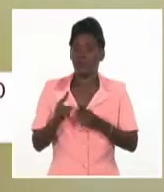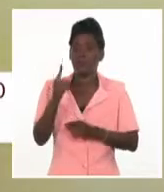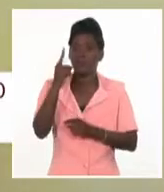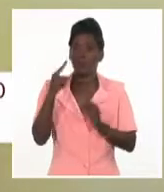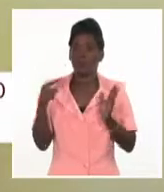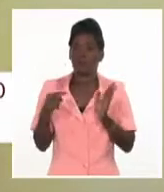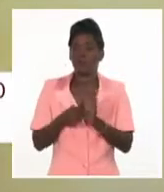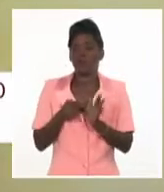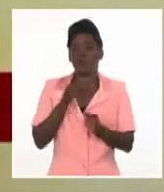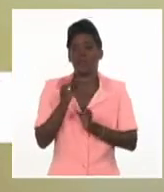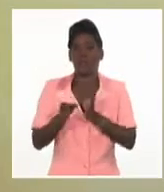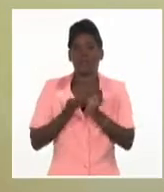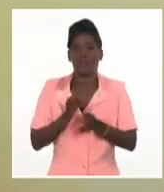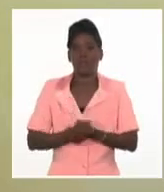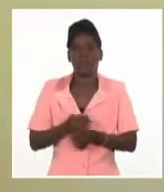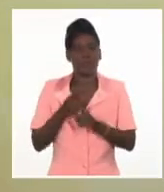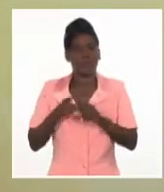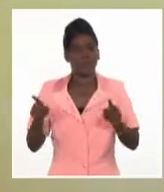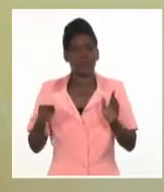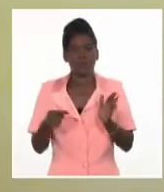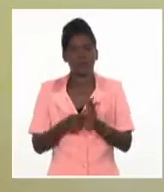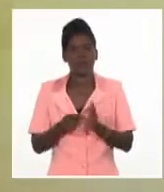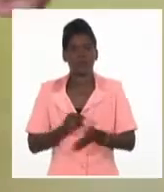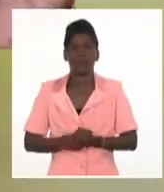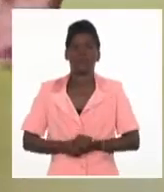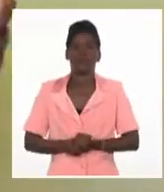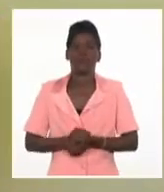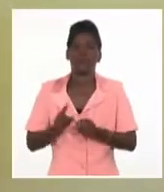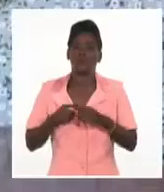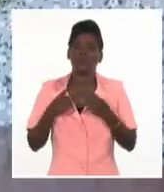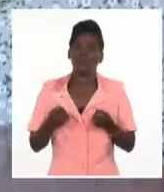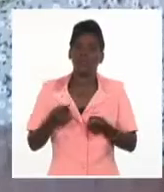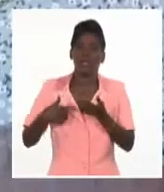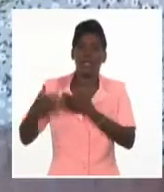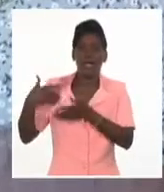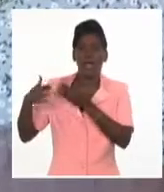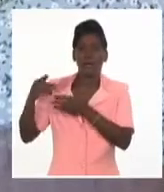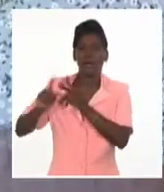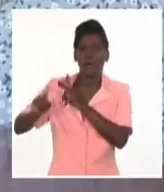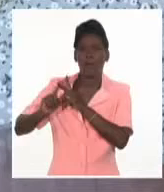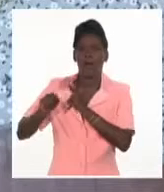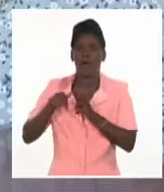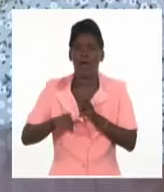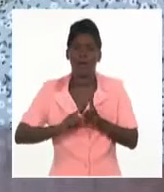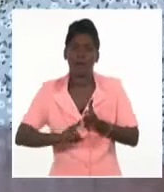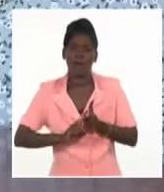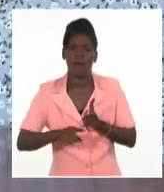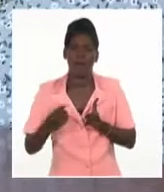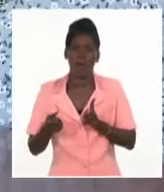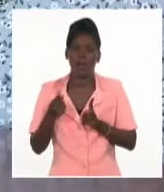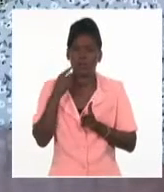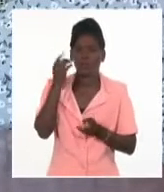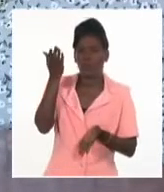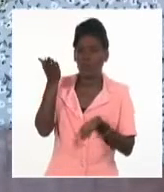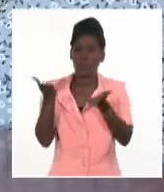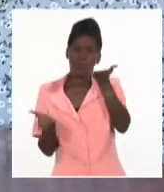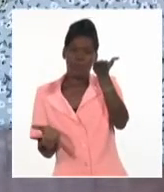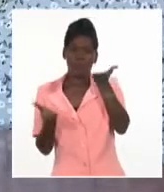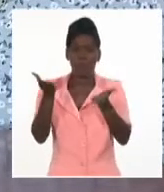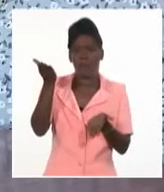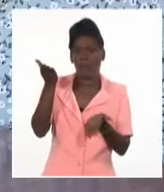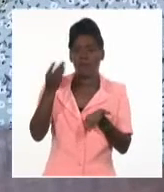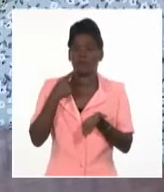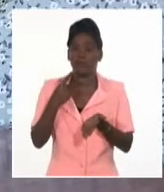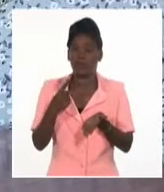distintivo. Otro elemento distintivo con relación a los anteriores momentos y esta conferencia tiene que ver con que una parte importante de